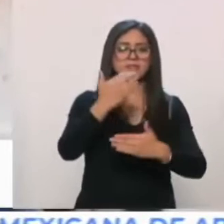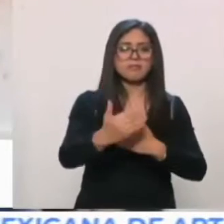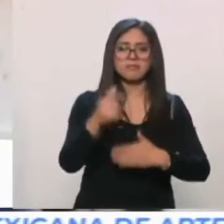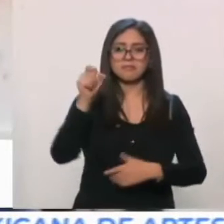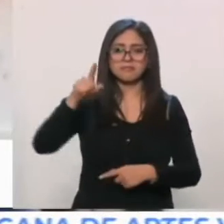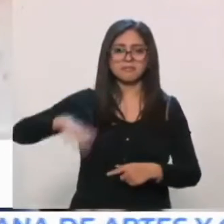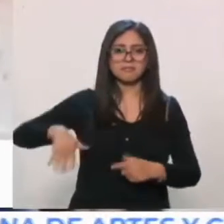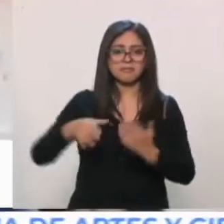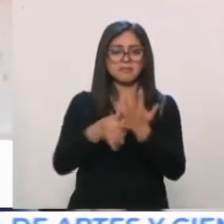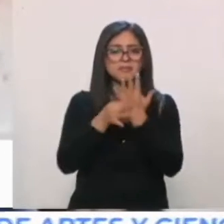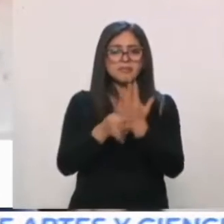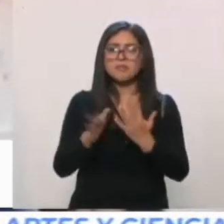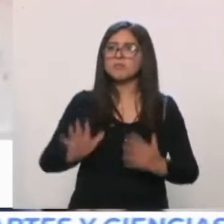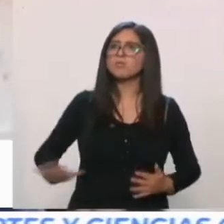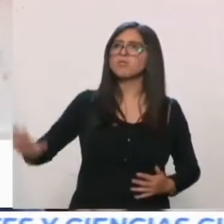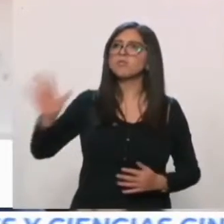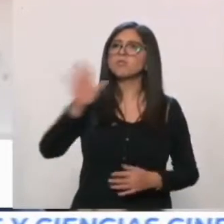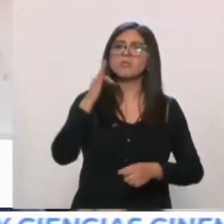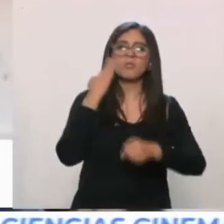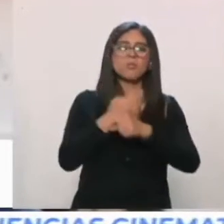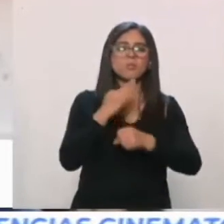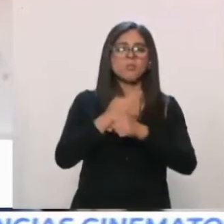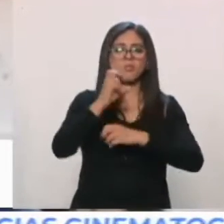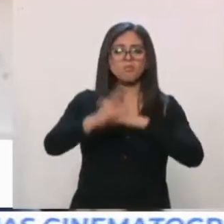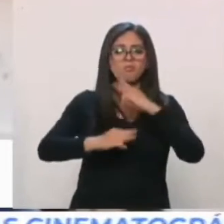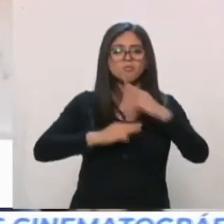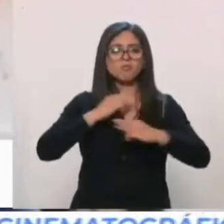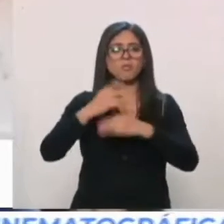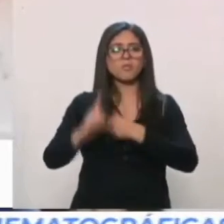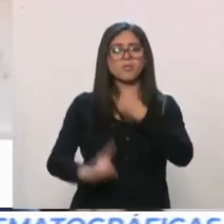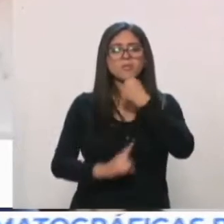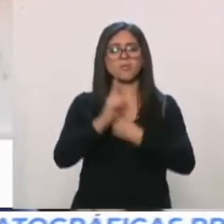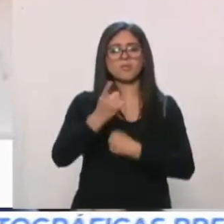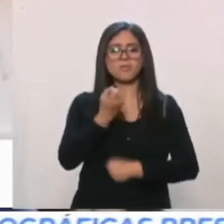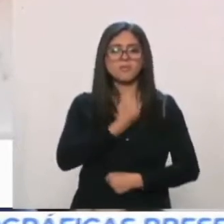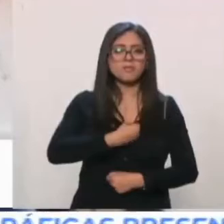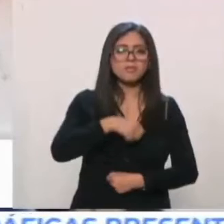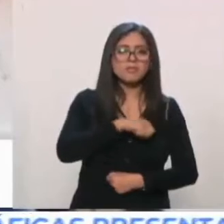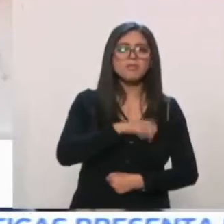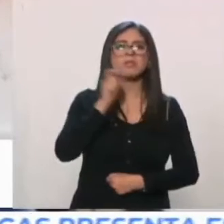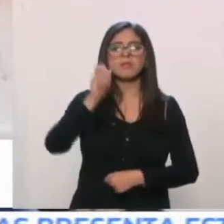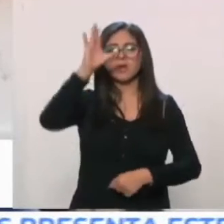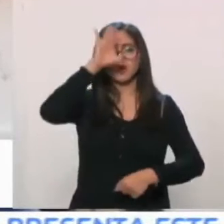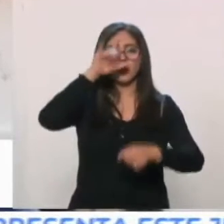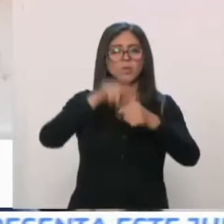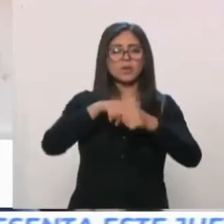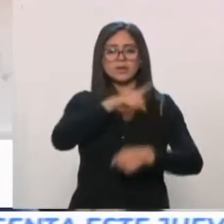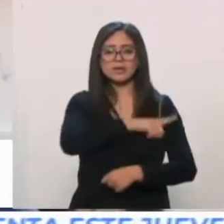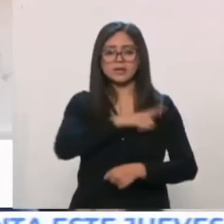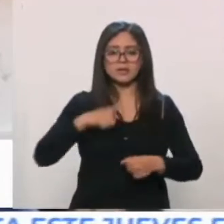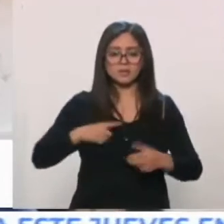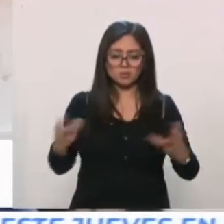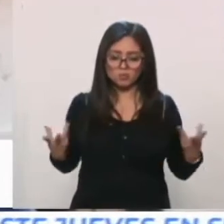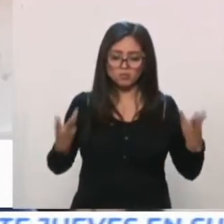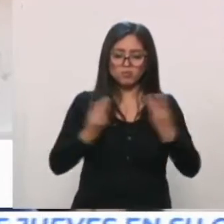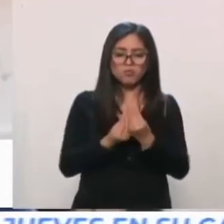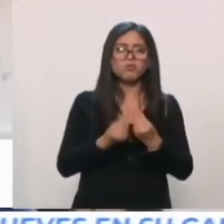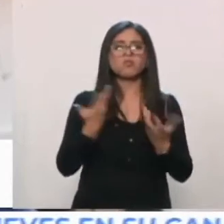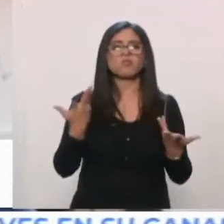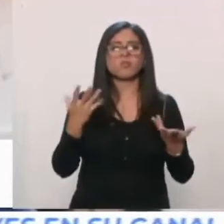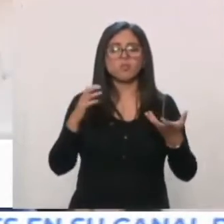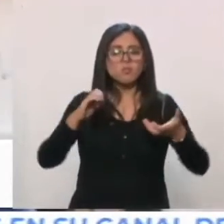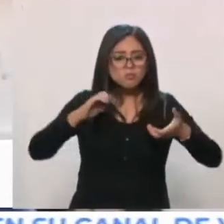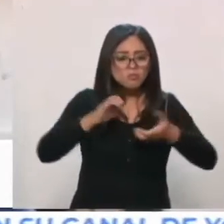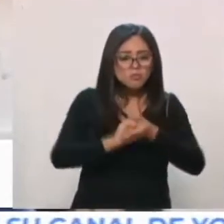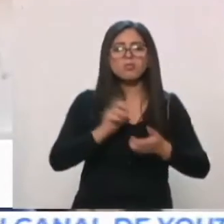momento en el que el mundo entero está atravesando este desafío de la pandemia. La cultura tiene que ser un puente entre los pueblos, tiene que ser